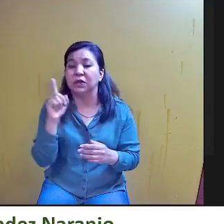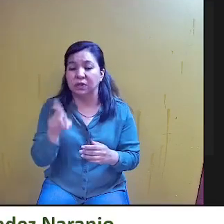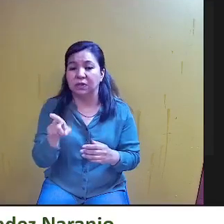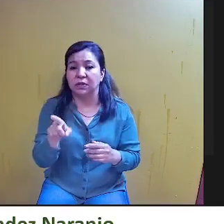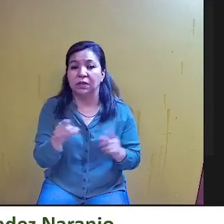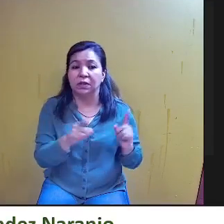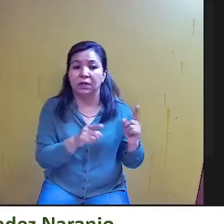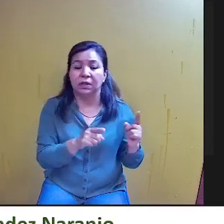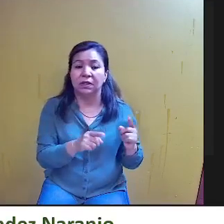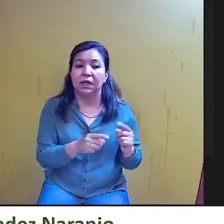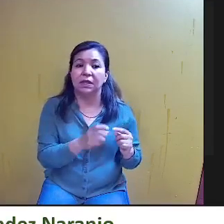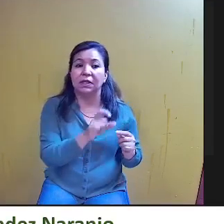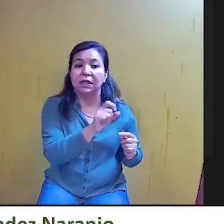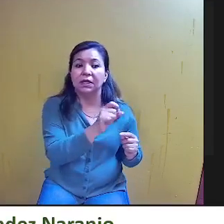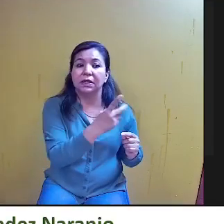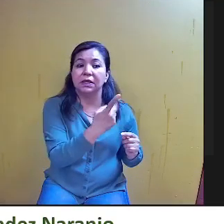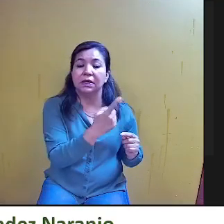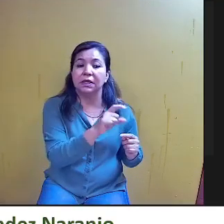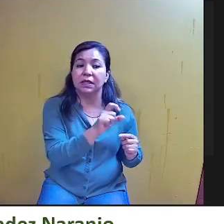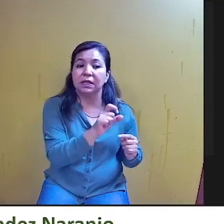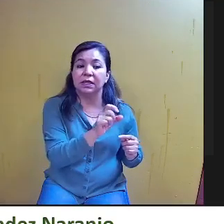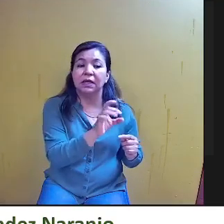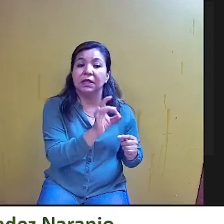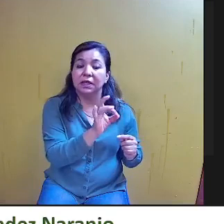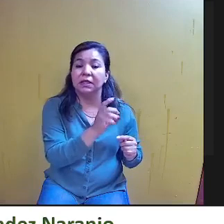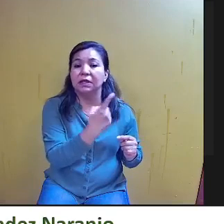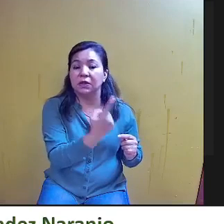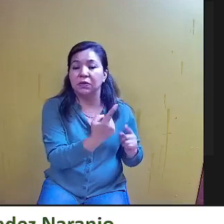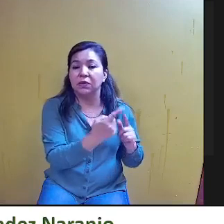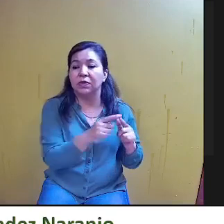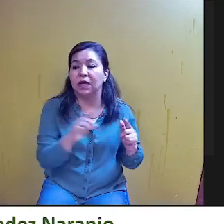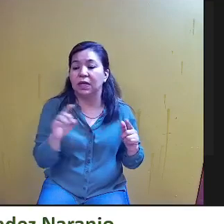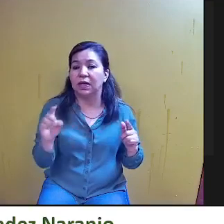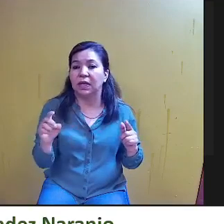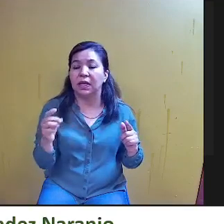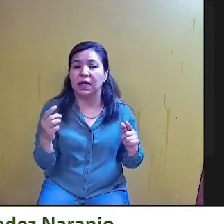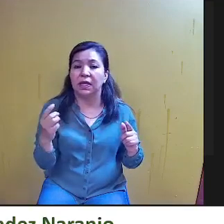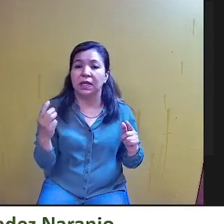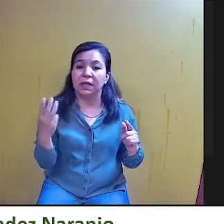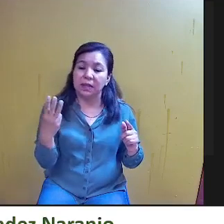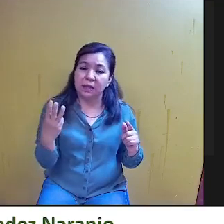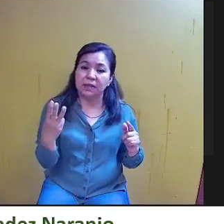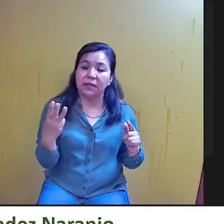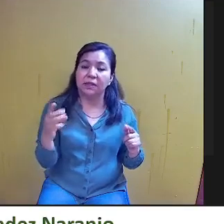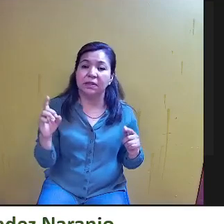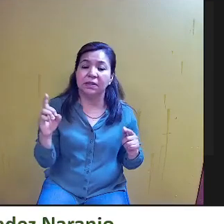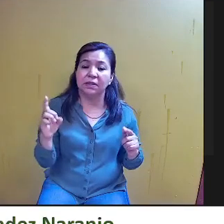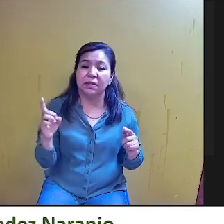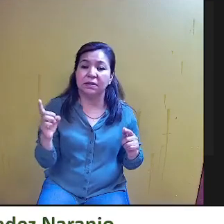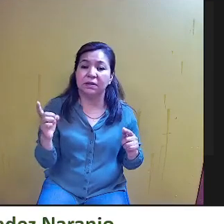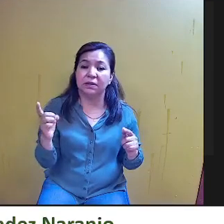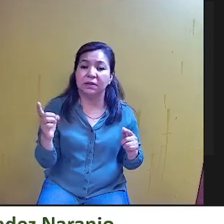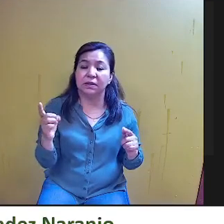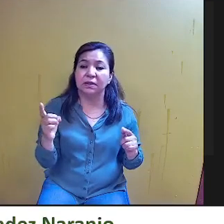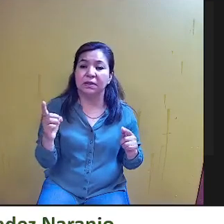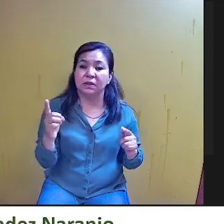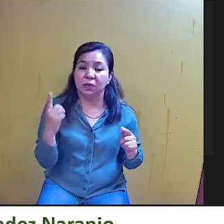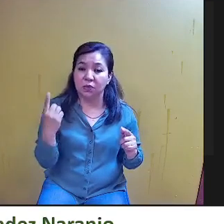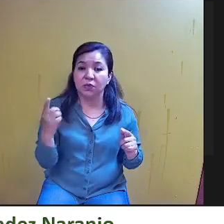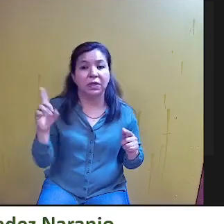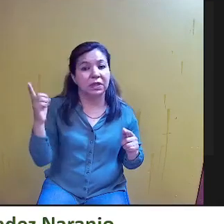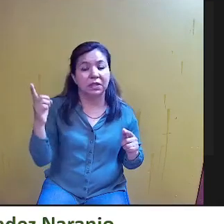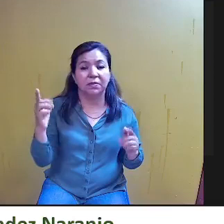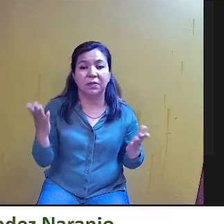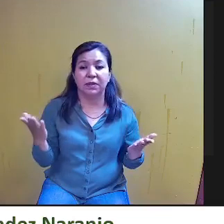31 al 3 de noviembre de esta anualidad, por lo que contradecirlo ahora en sus demandas es del 1 de diciembre del presente año